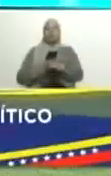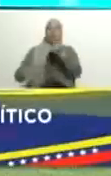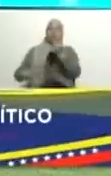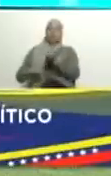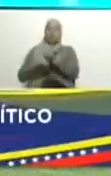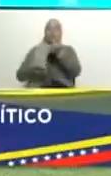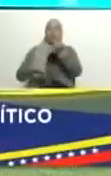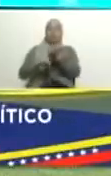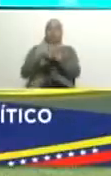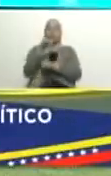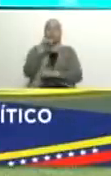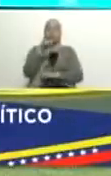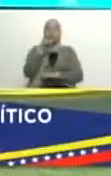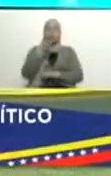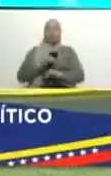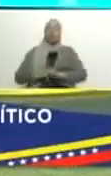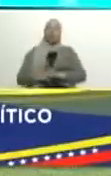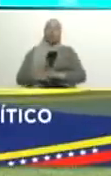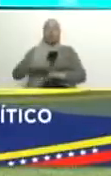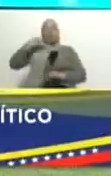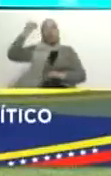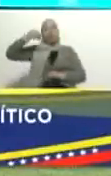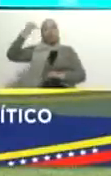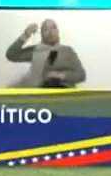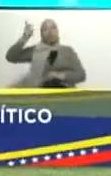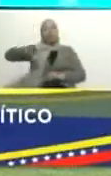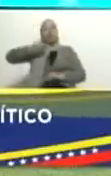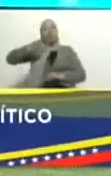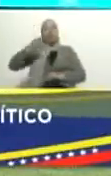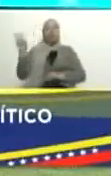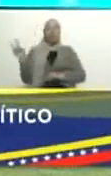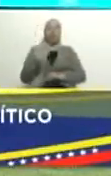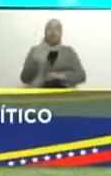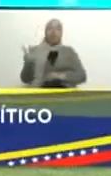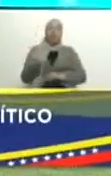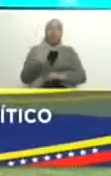aportar al pensamiento político venezolano